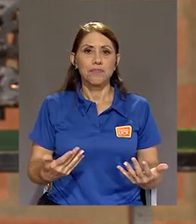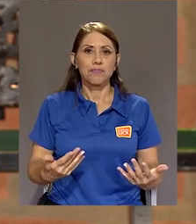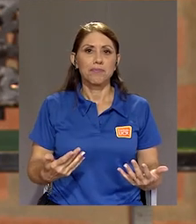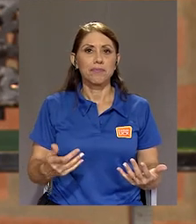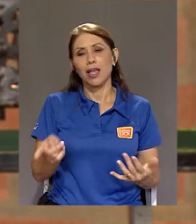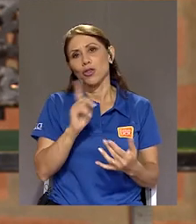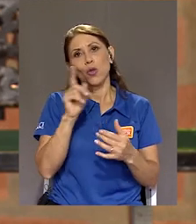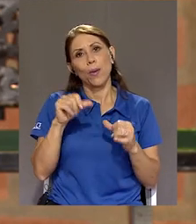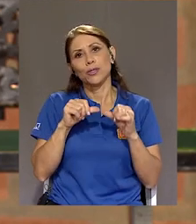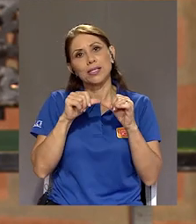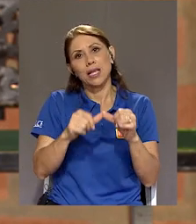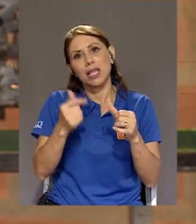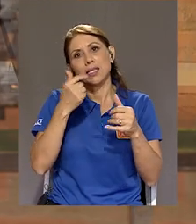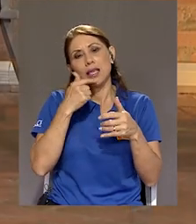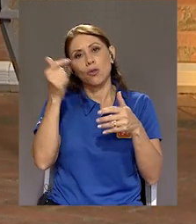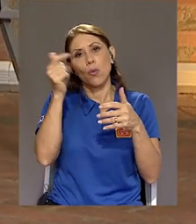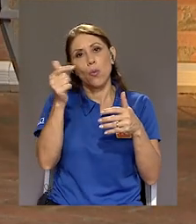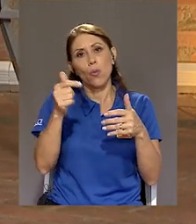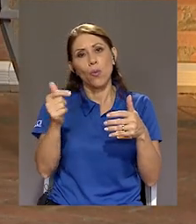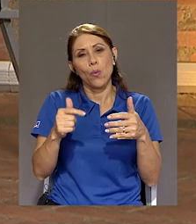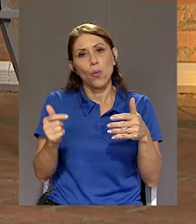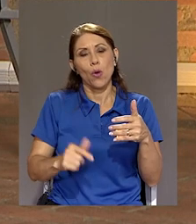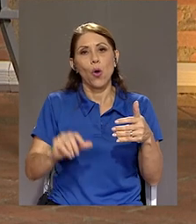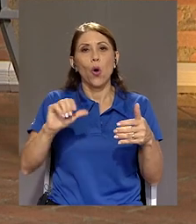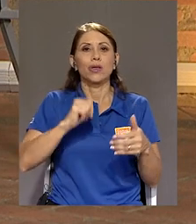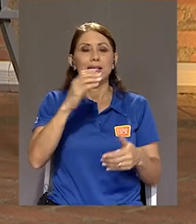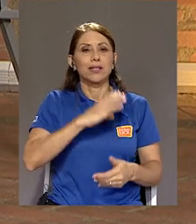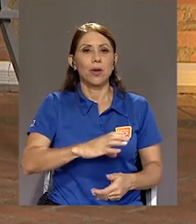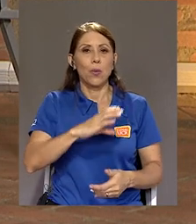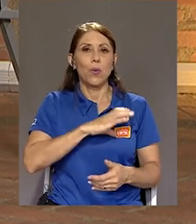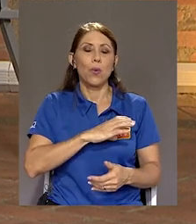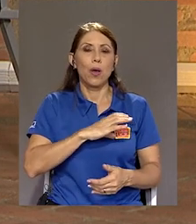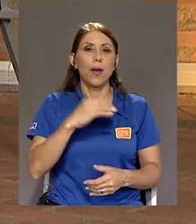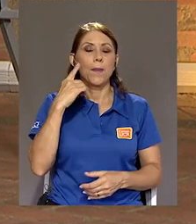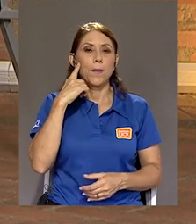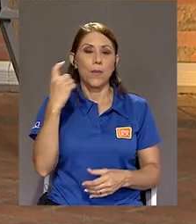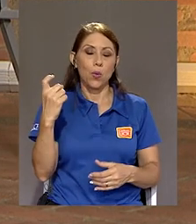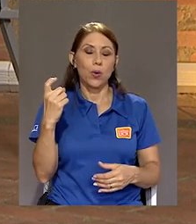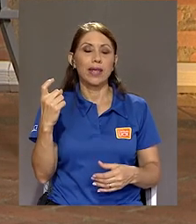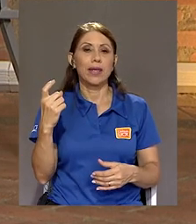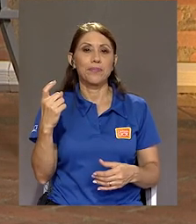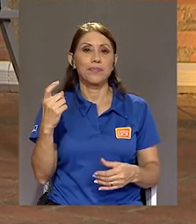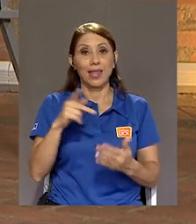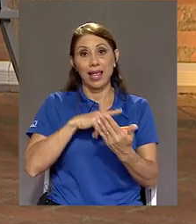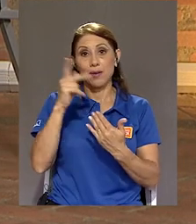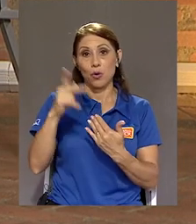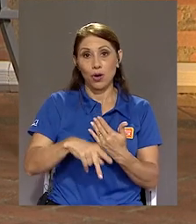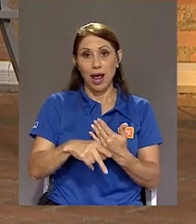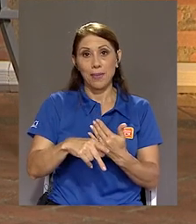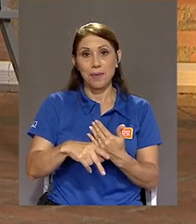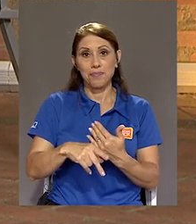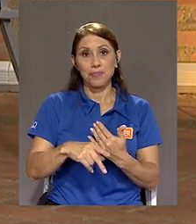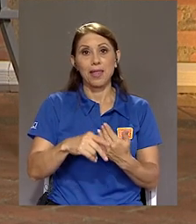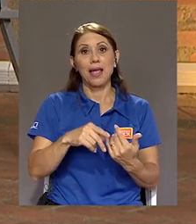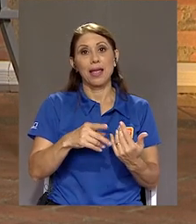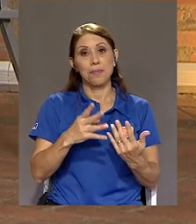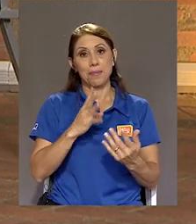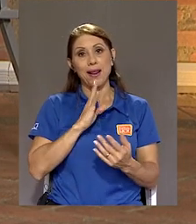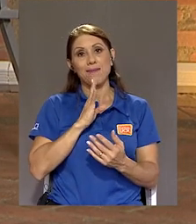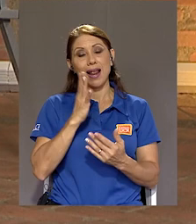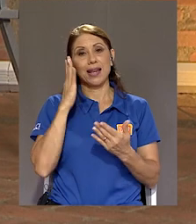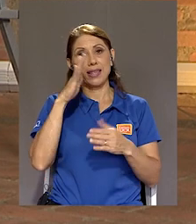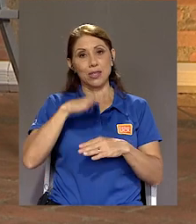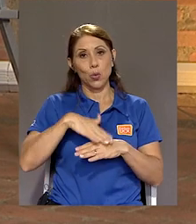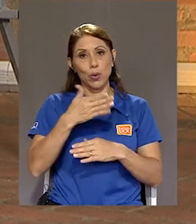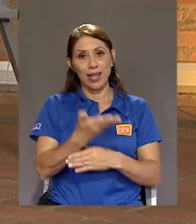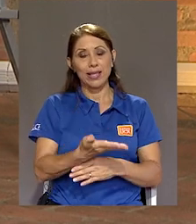y no vamos a seguir diciendo otras cualidades porque el programa viene para hablar de él, y